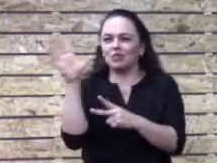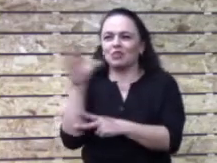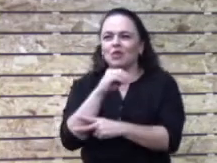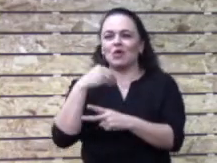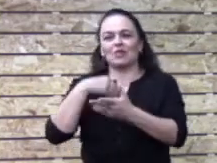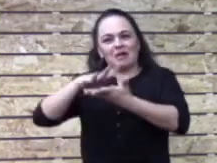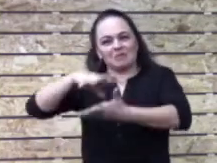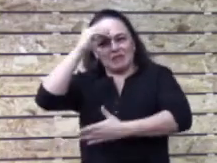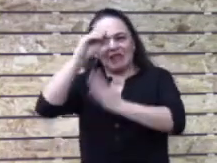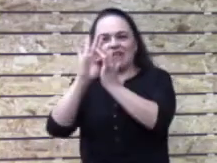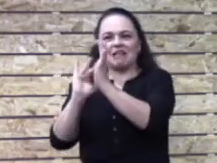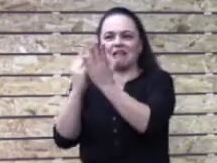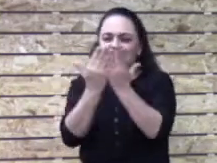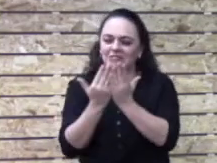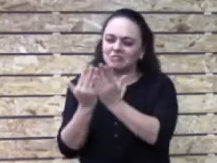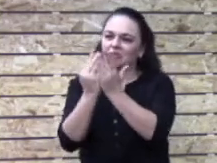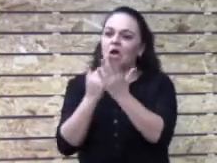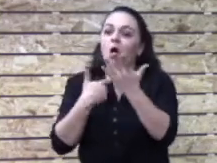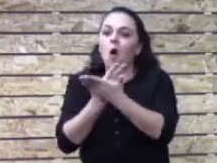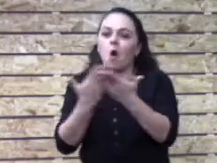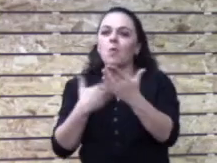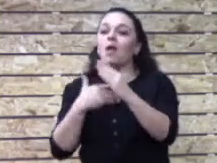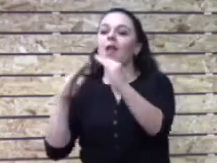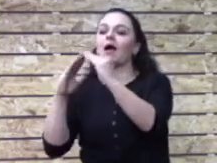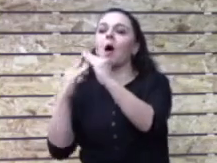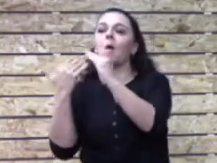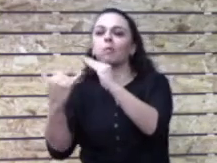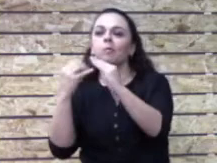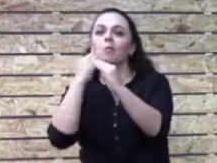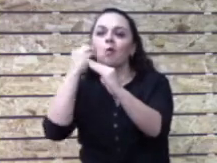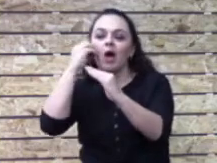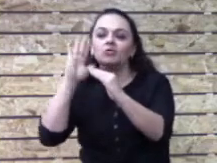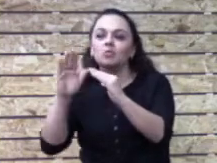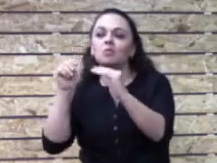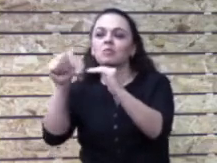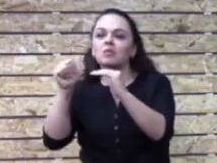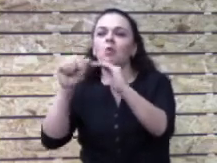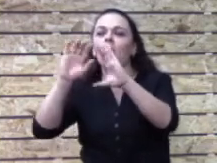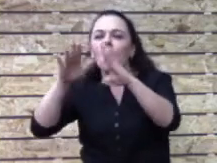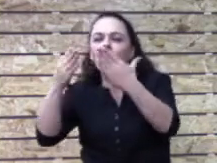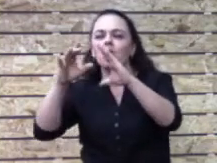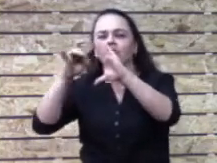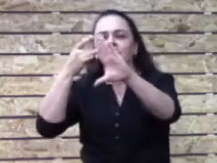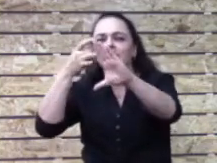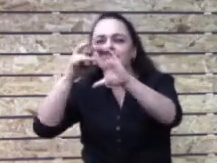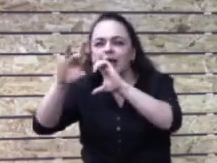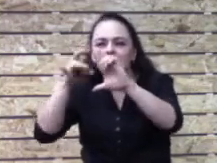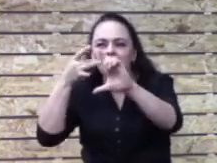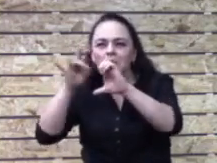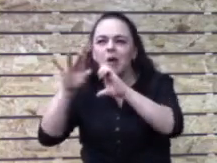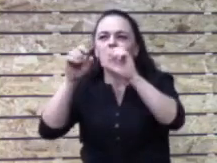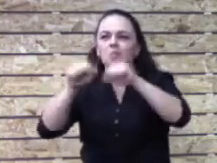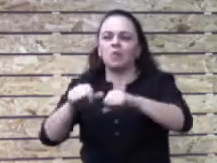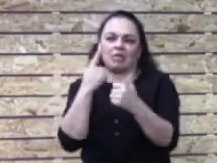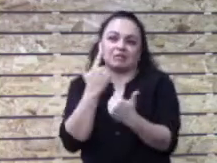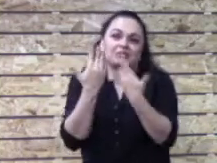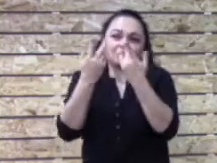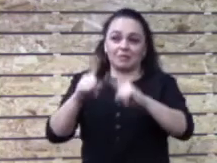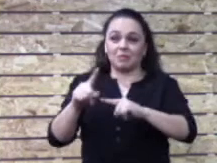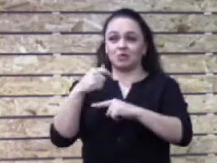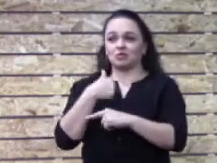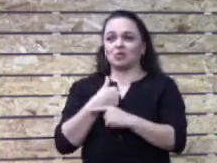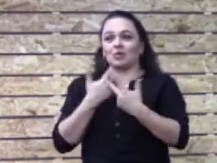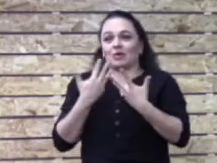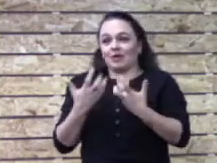sus hogares a través de estas plataformas y sistemas de los medios de comunicación. Así que yo quiero dar testimonio al